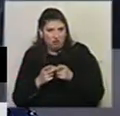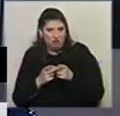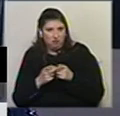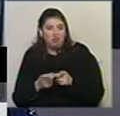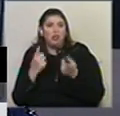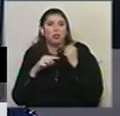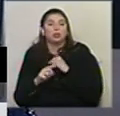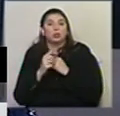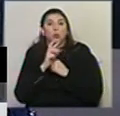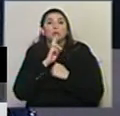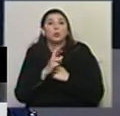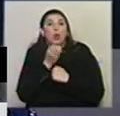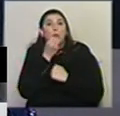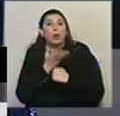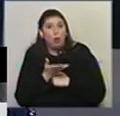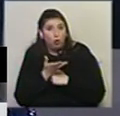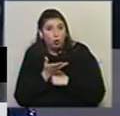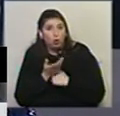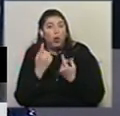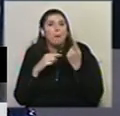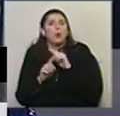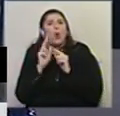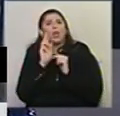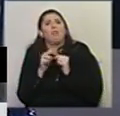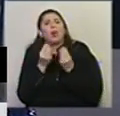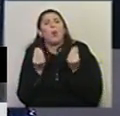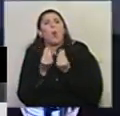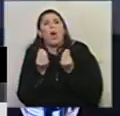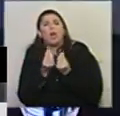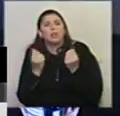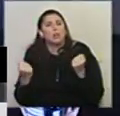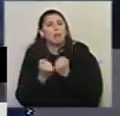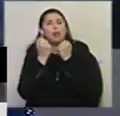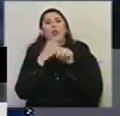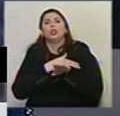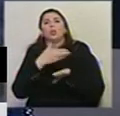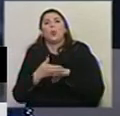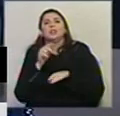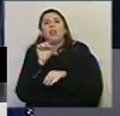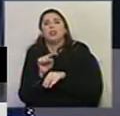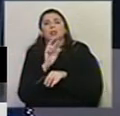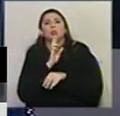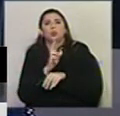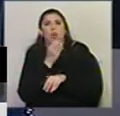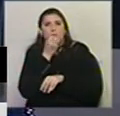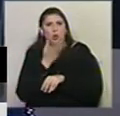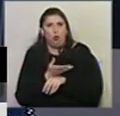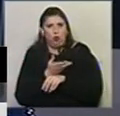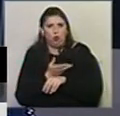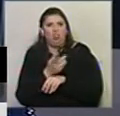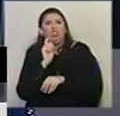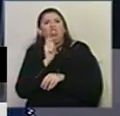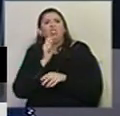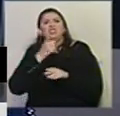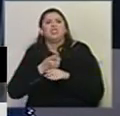un resultado mejor, pero hay que medir cuál es el impacto de ese resultado mejor. Claro. ¿Quién toma la decisión de dar o no un medicamento cuando